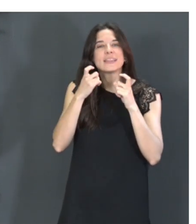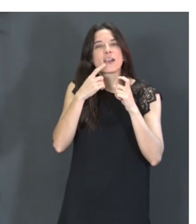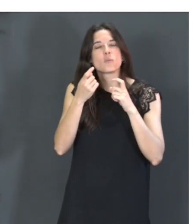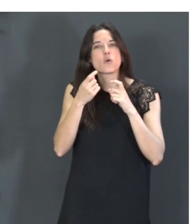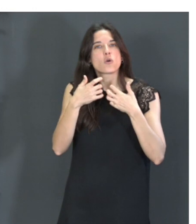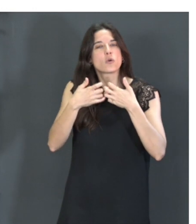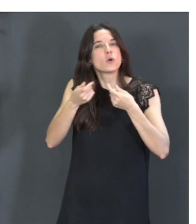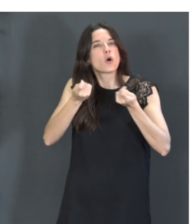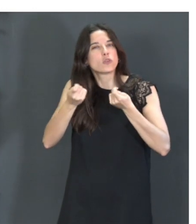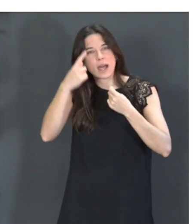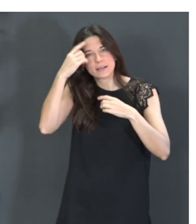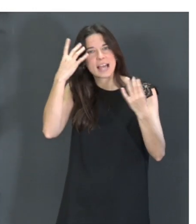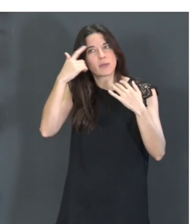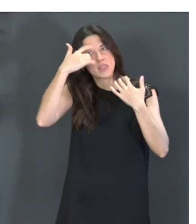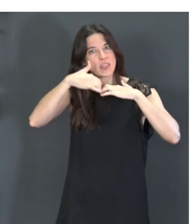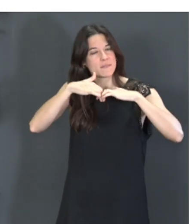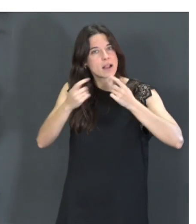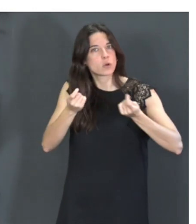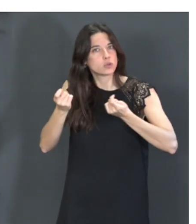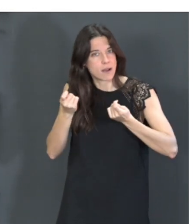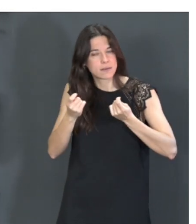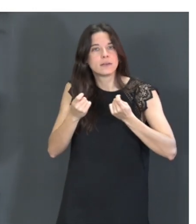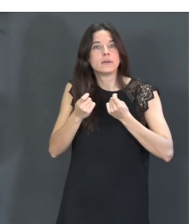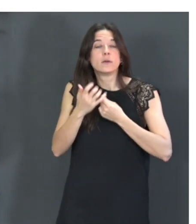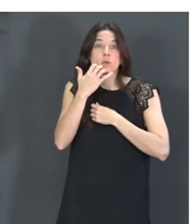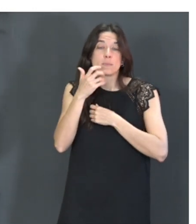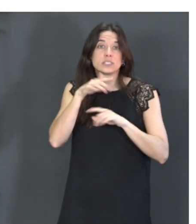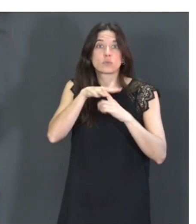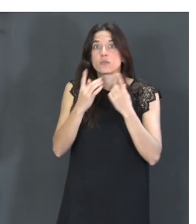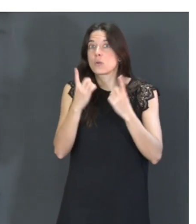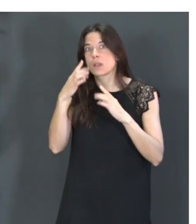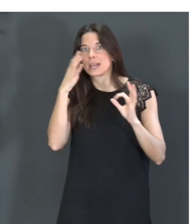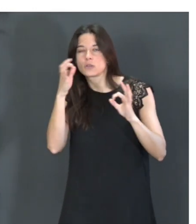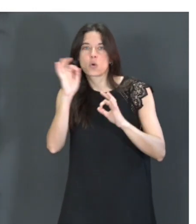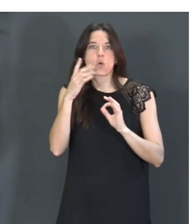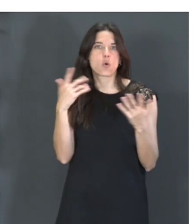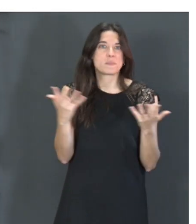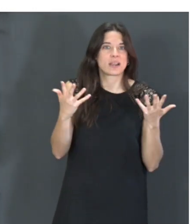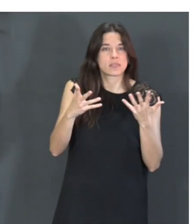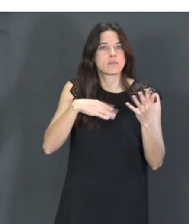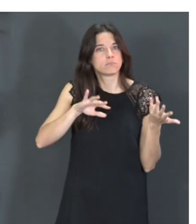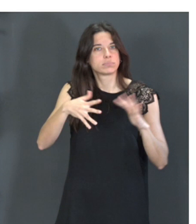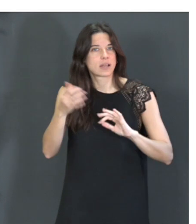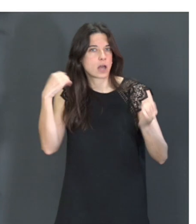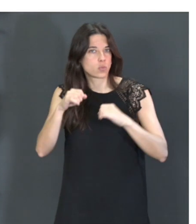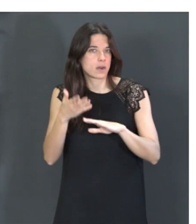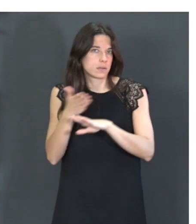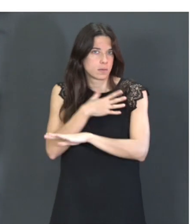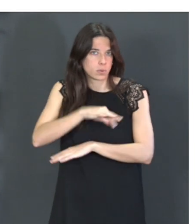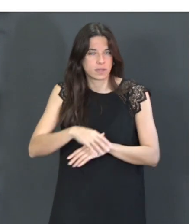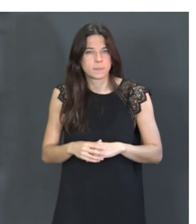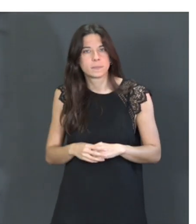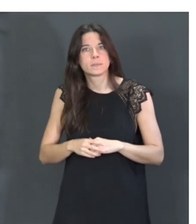en su entorno y si hay una situación de riesgo de emergencia poder actuar. Pero es ahora